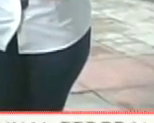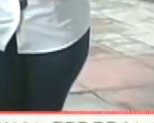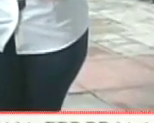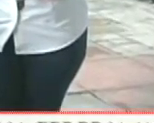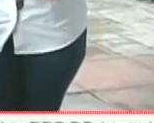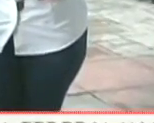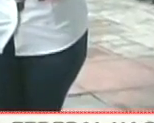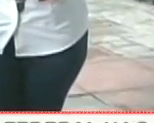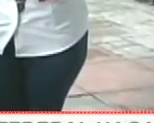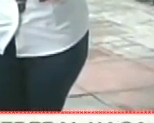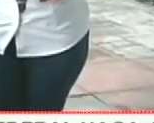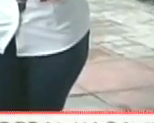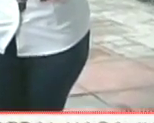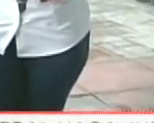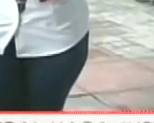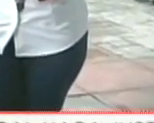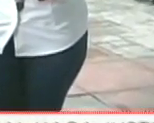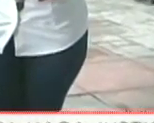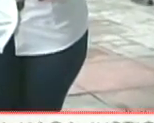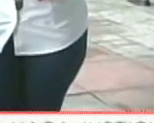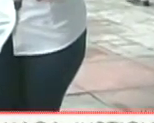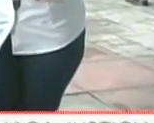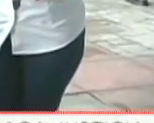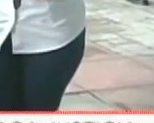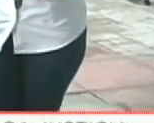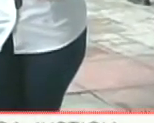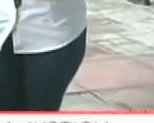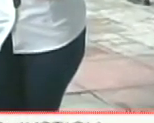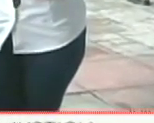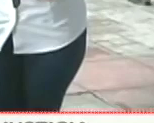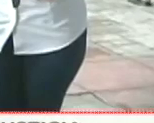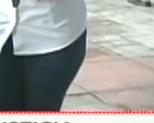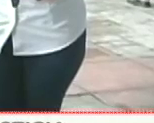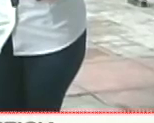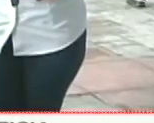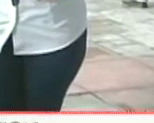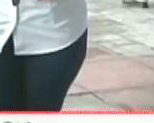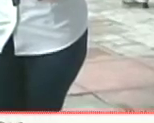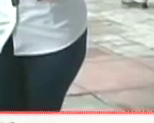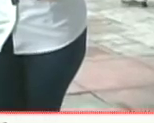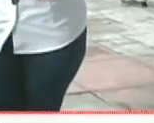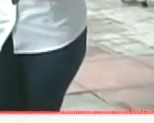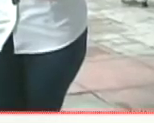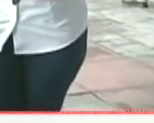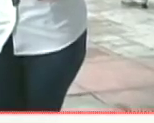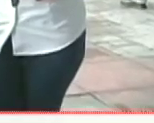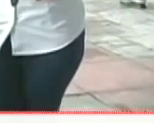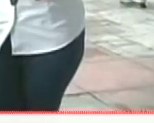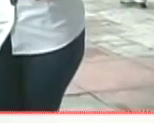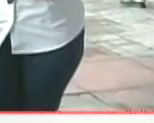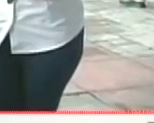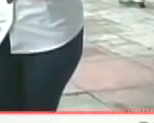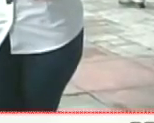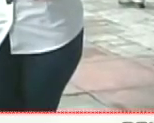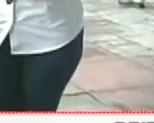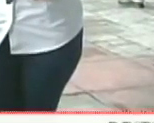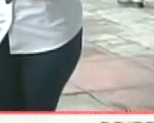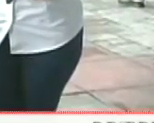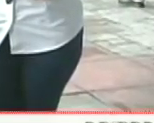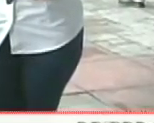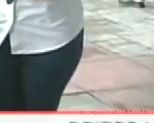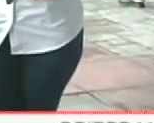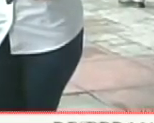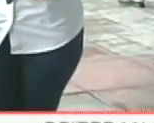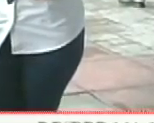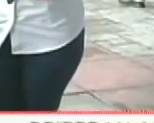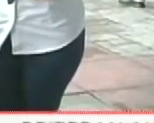través de la firma, mi firma, pues, de recursos, tanto en